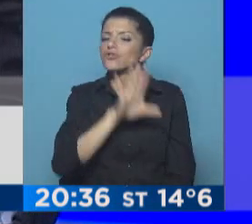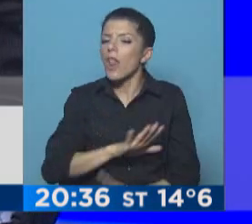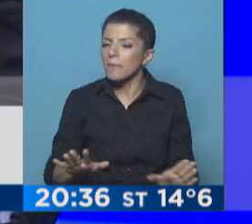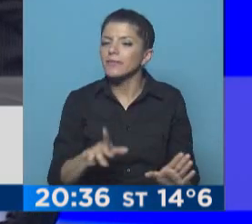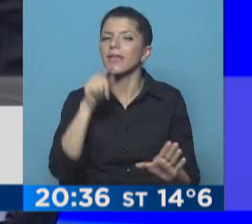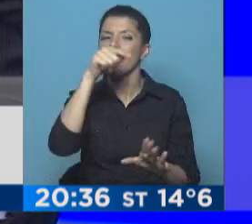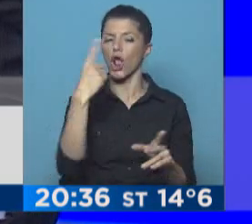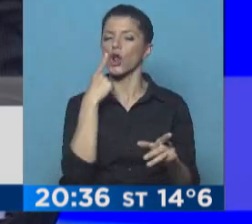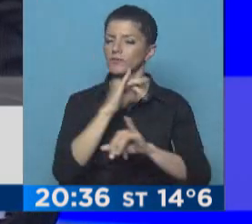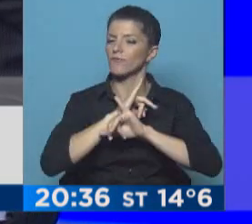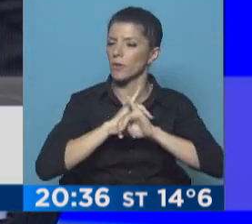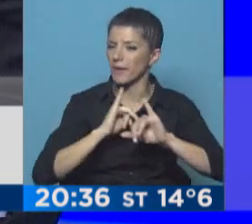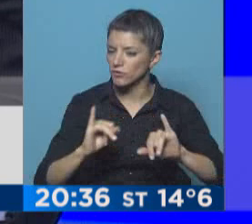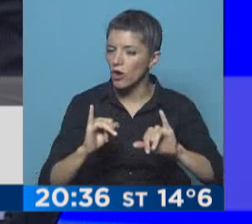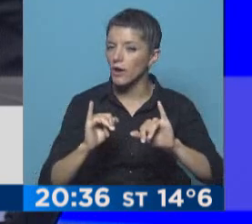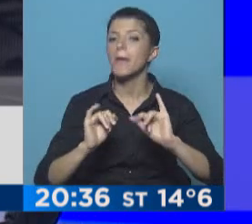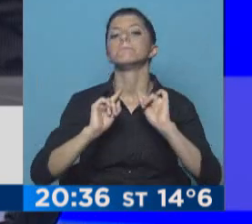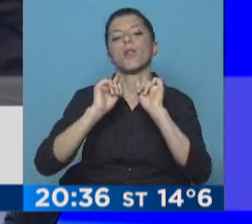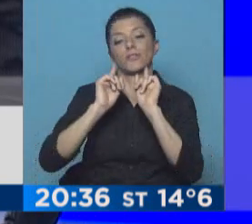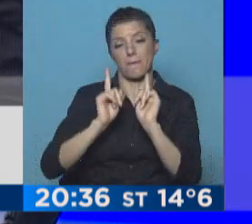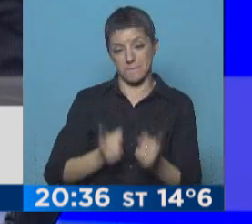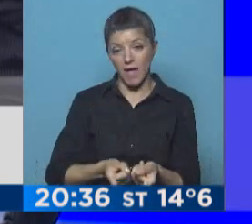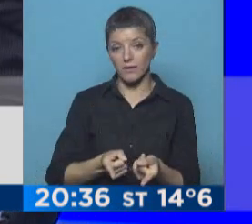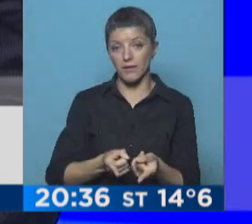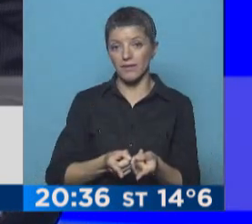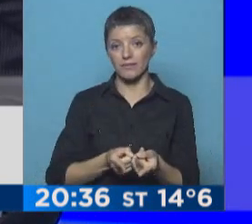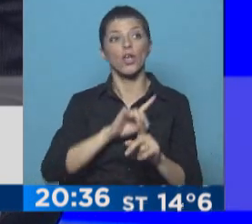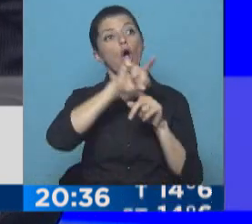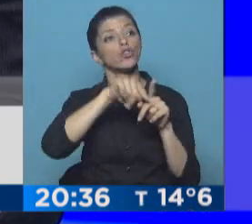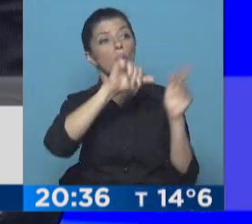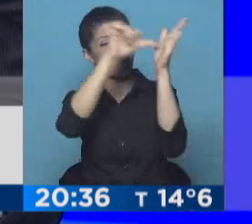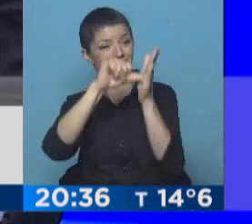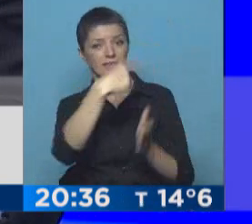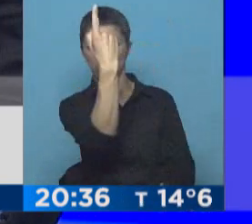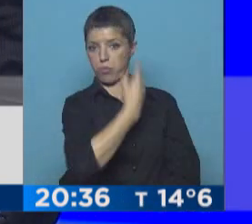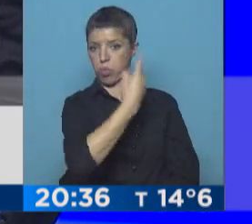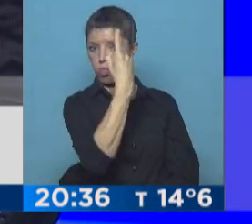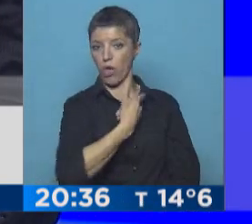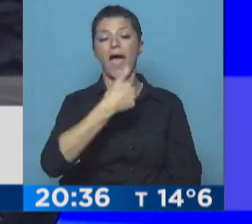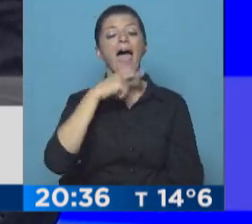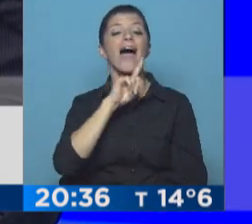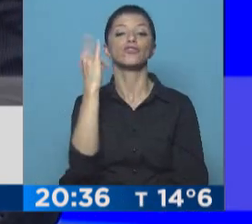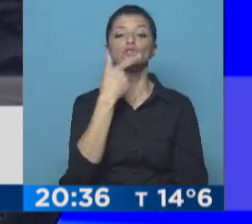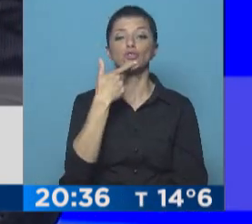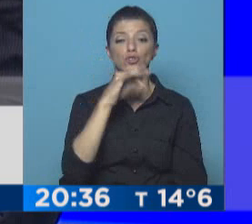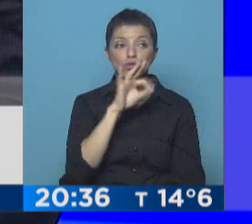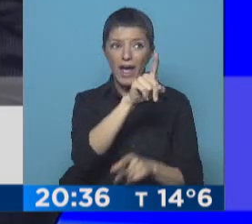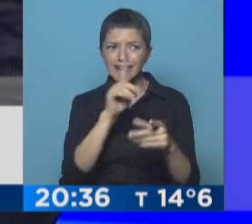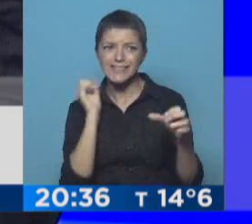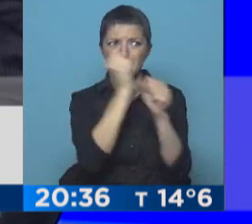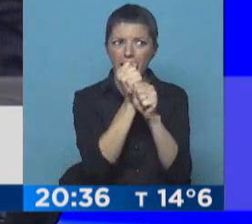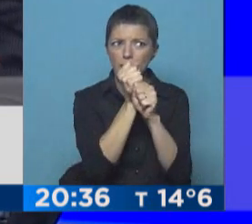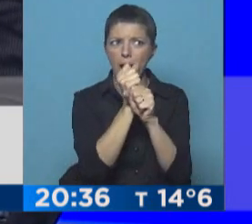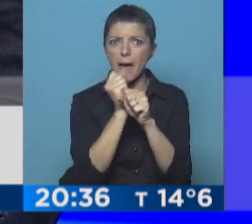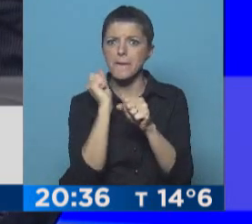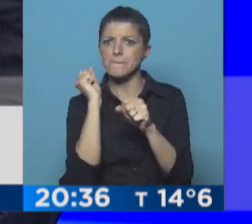recibía información de los servicios sino que además de información recibía órdenes O sea que estaba trabajando para los servicios de inteligencia extranjeros por eso